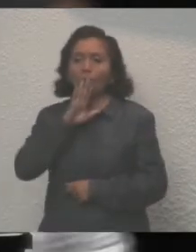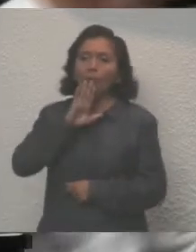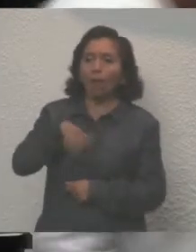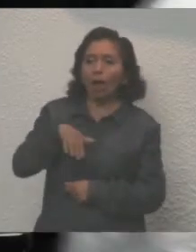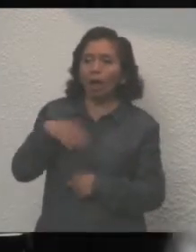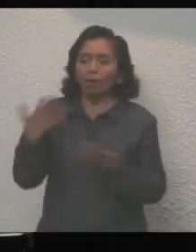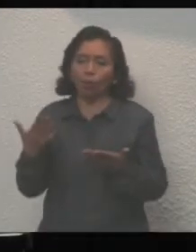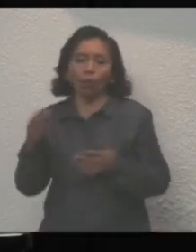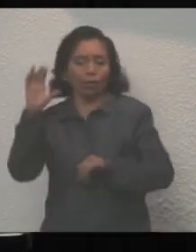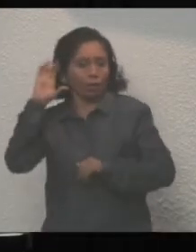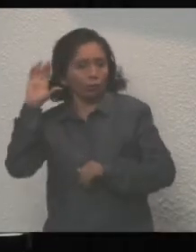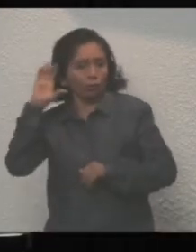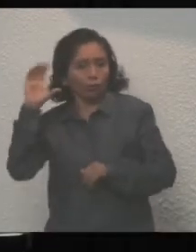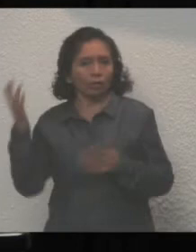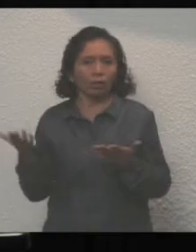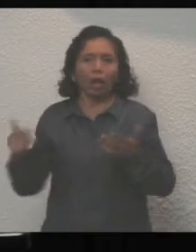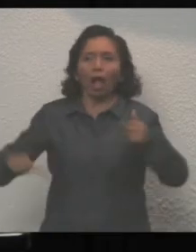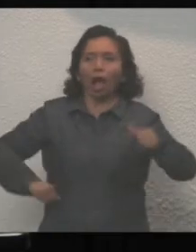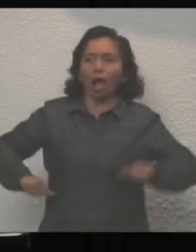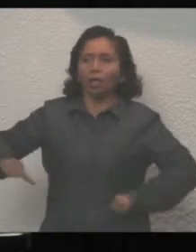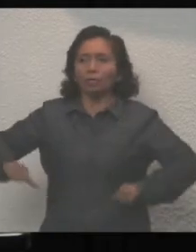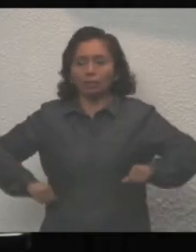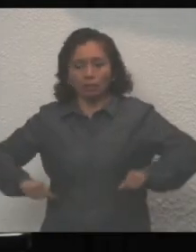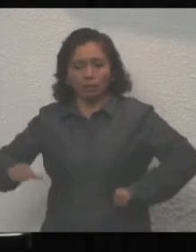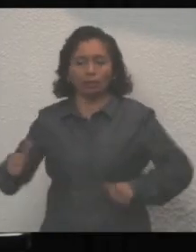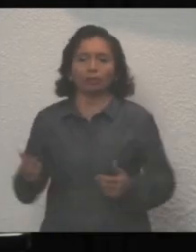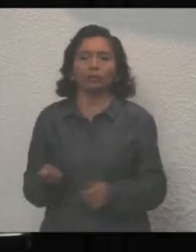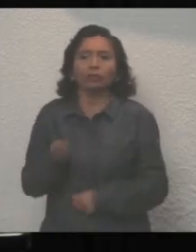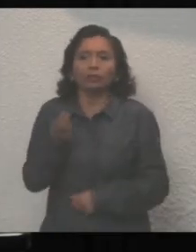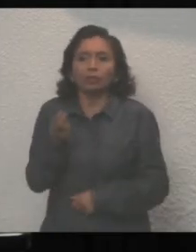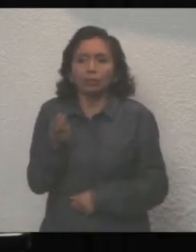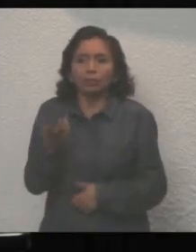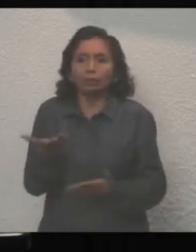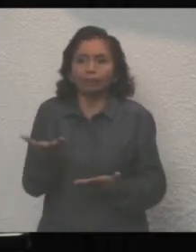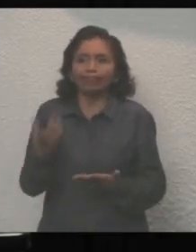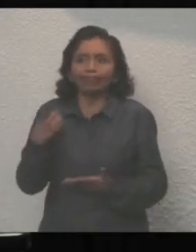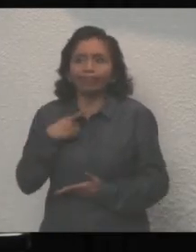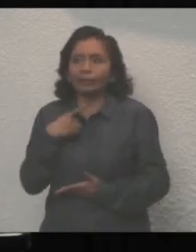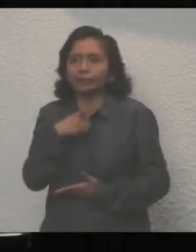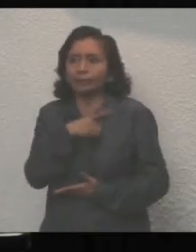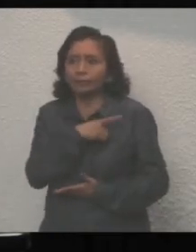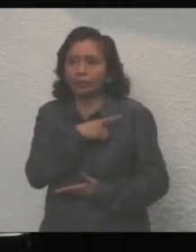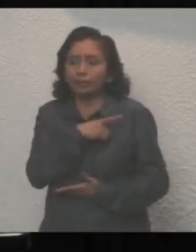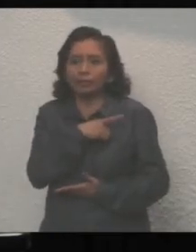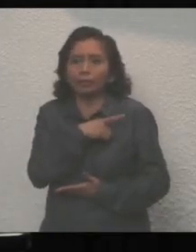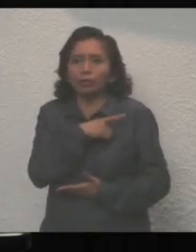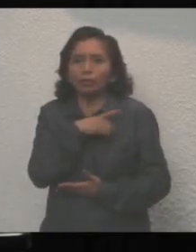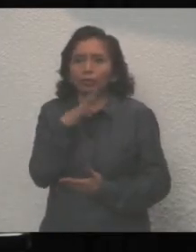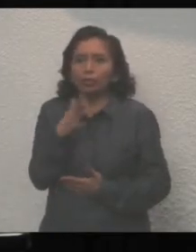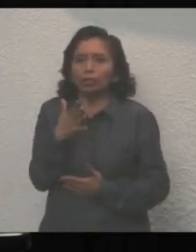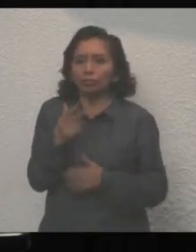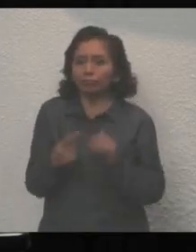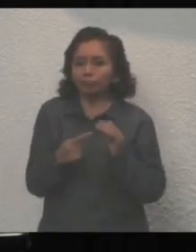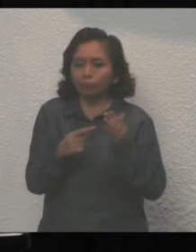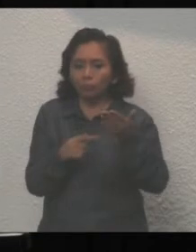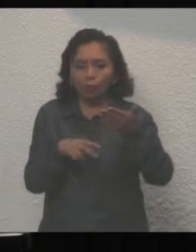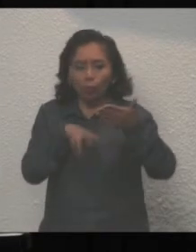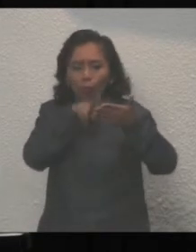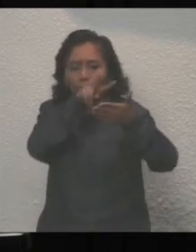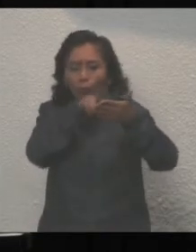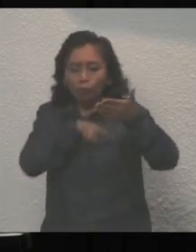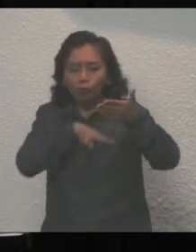de escuchar una serie de acciones, es y debe ser el momento cumbre del escrutinio de